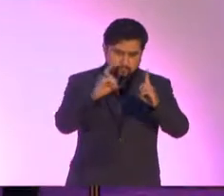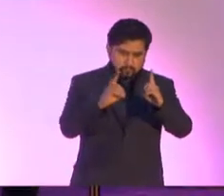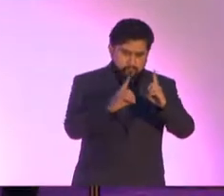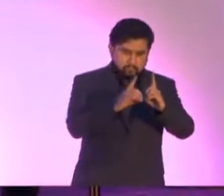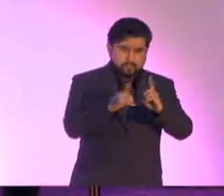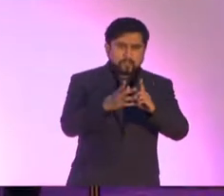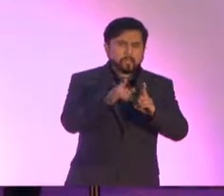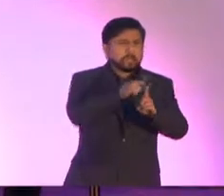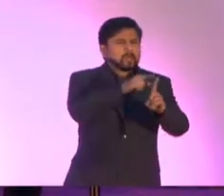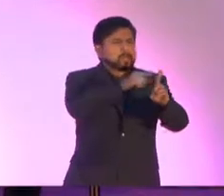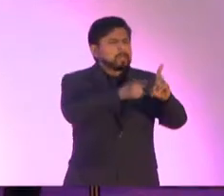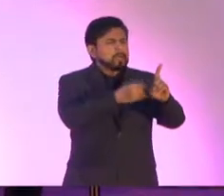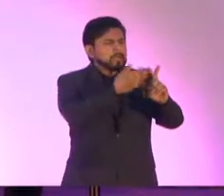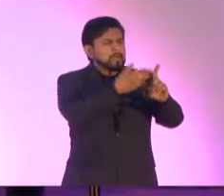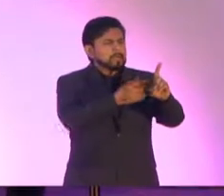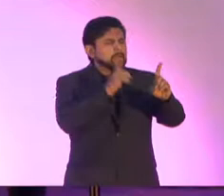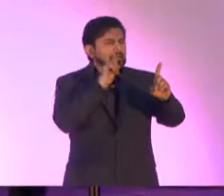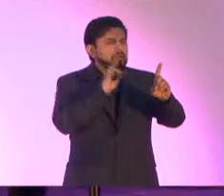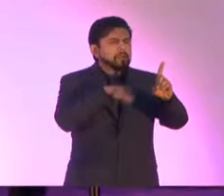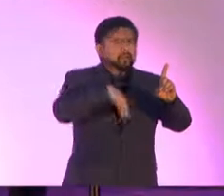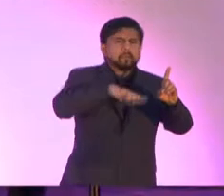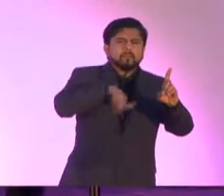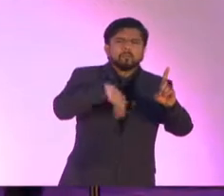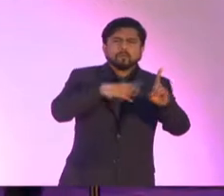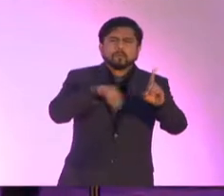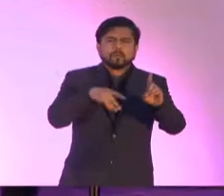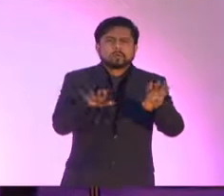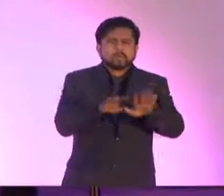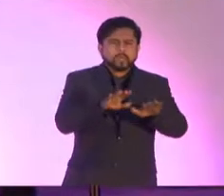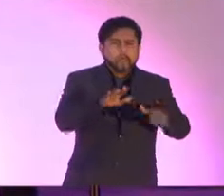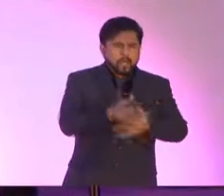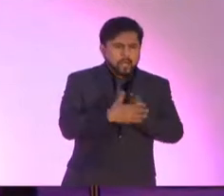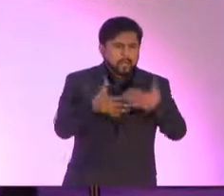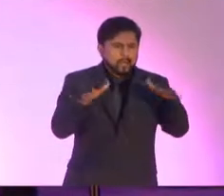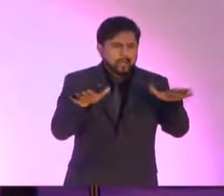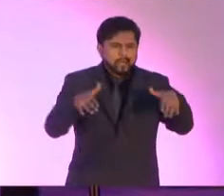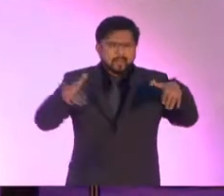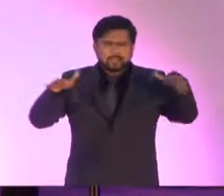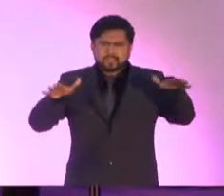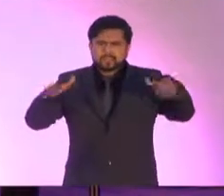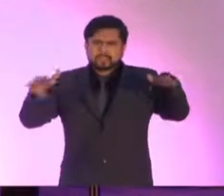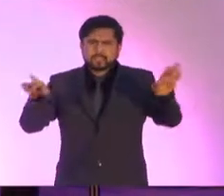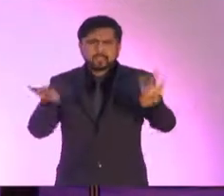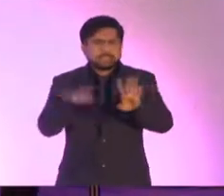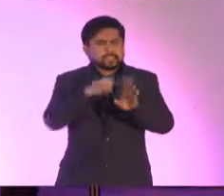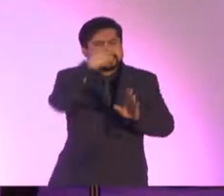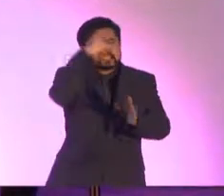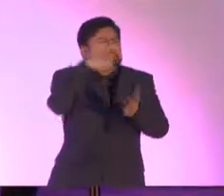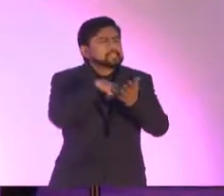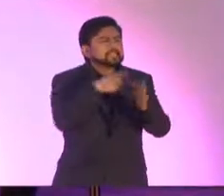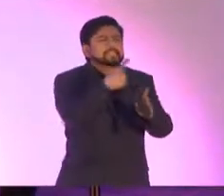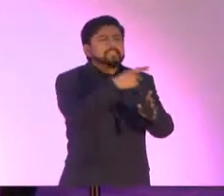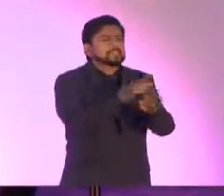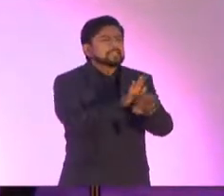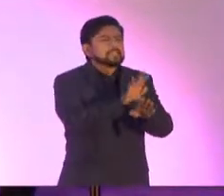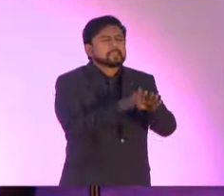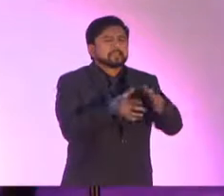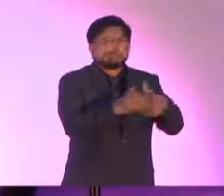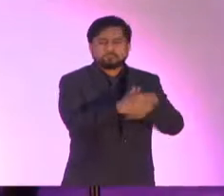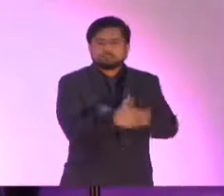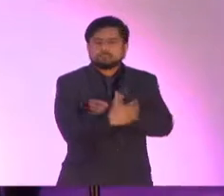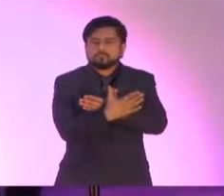Ella busca perpetrar al mundo con sus alas de mujer, y su síndrome de mariposa ha cambiado el mío.